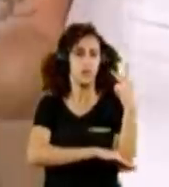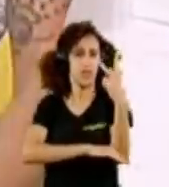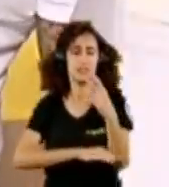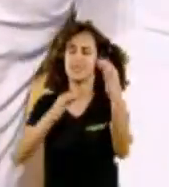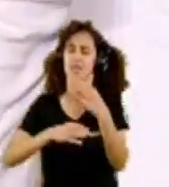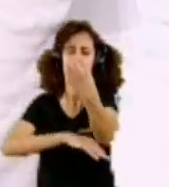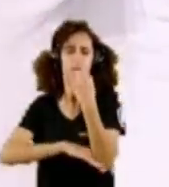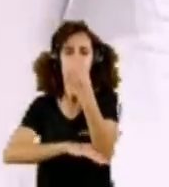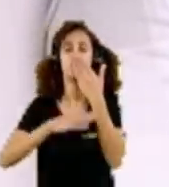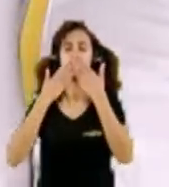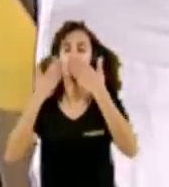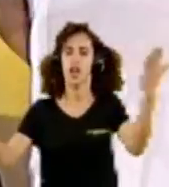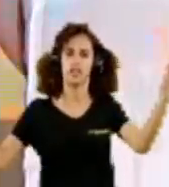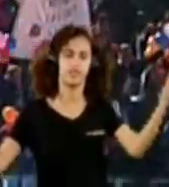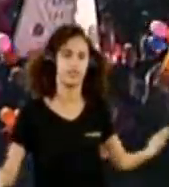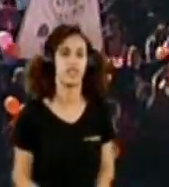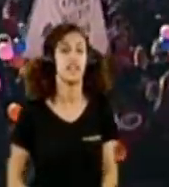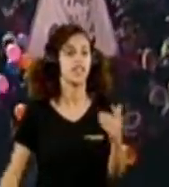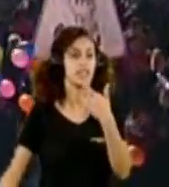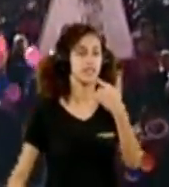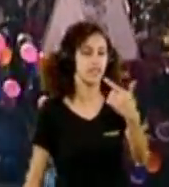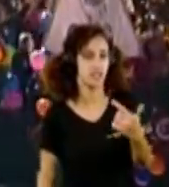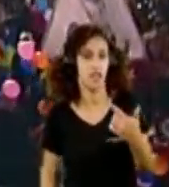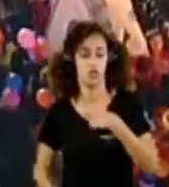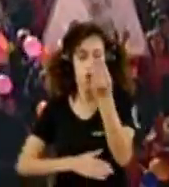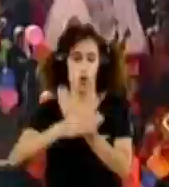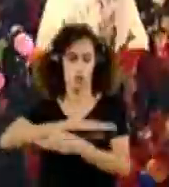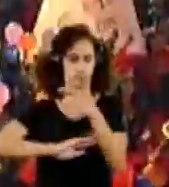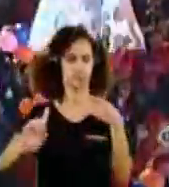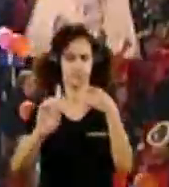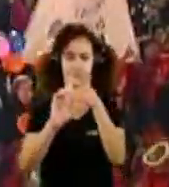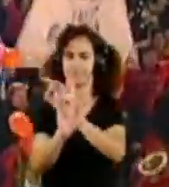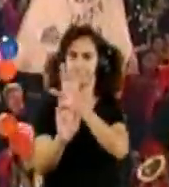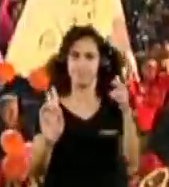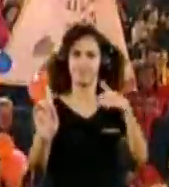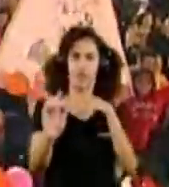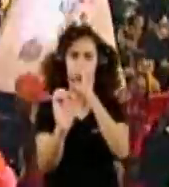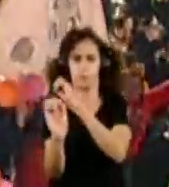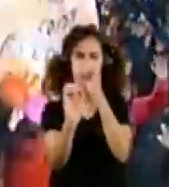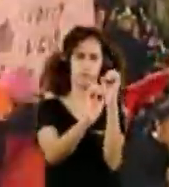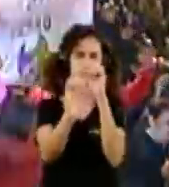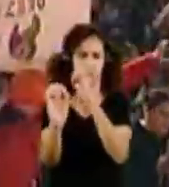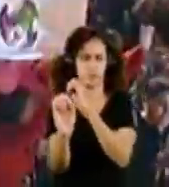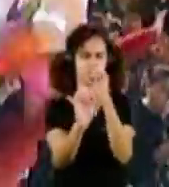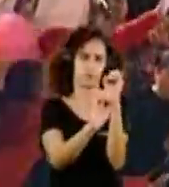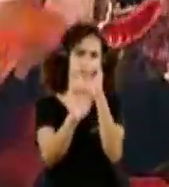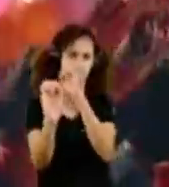Muy grande y dice yo nací pa' ser murguero